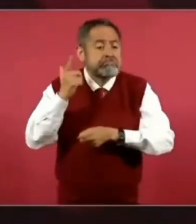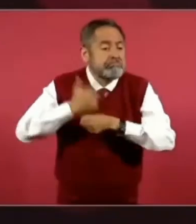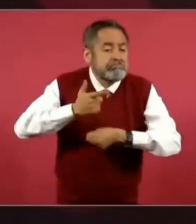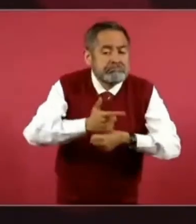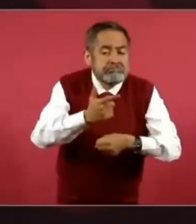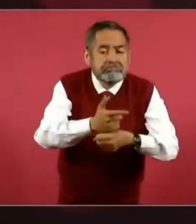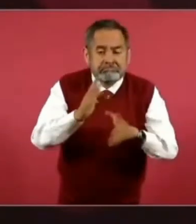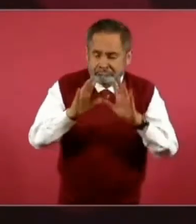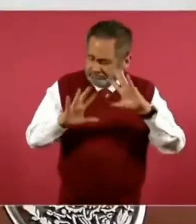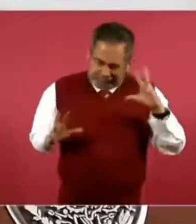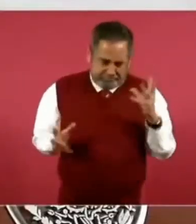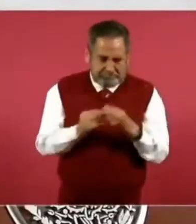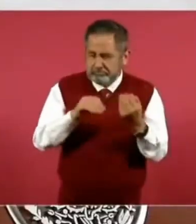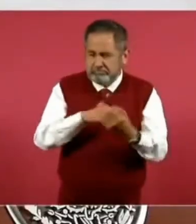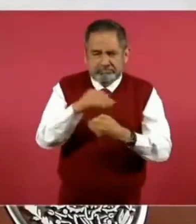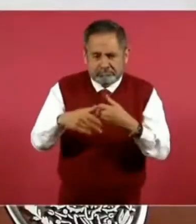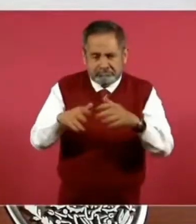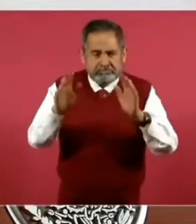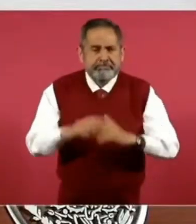todos,